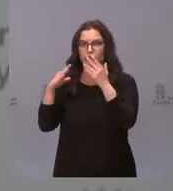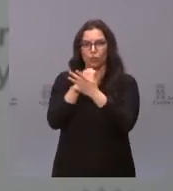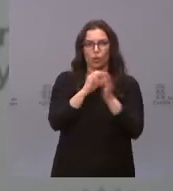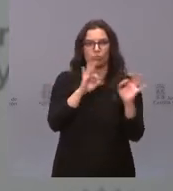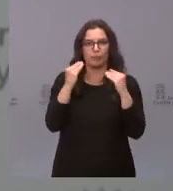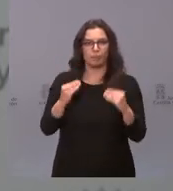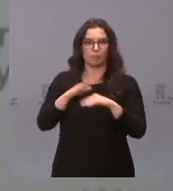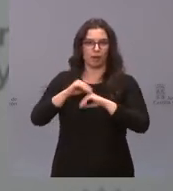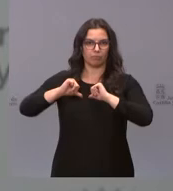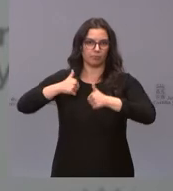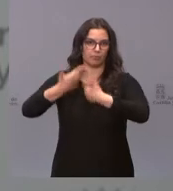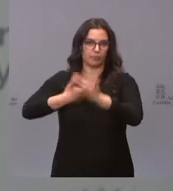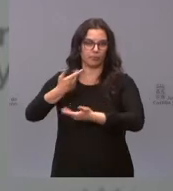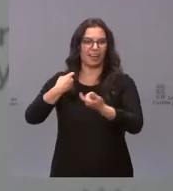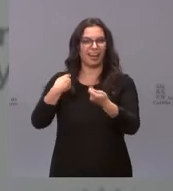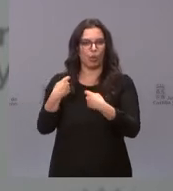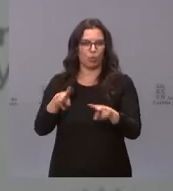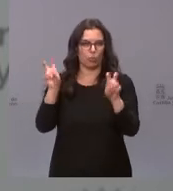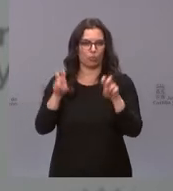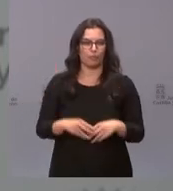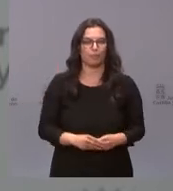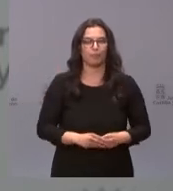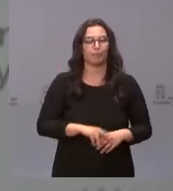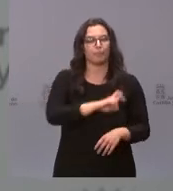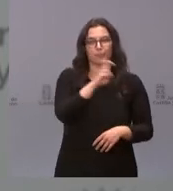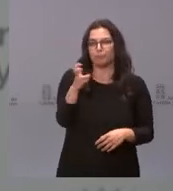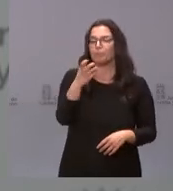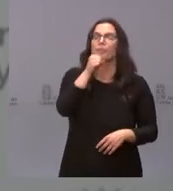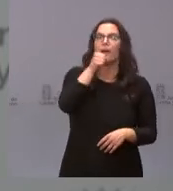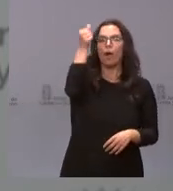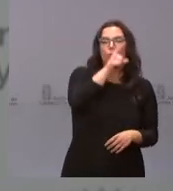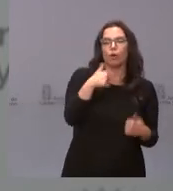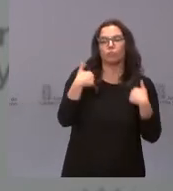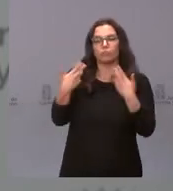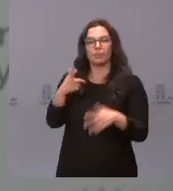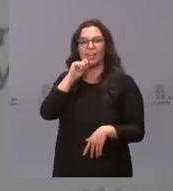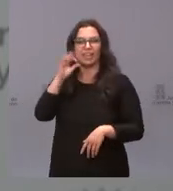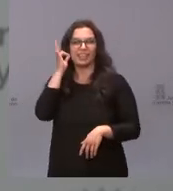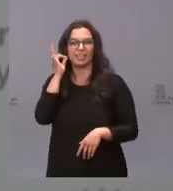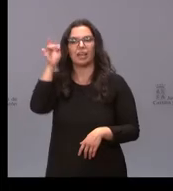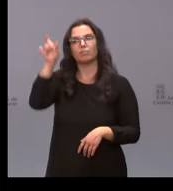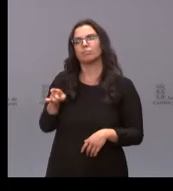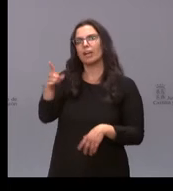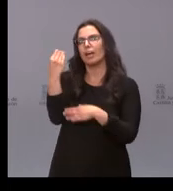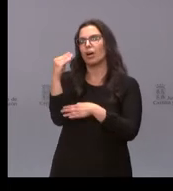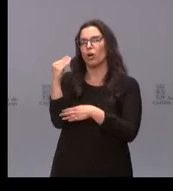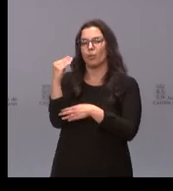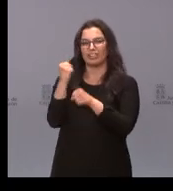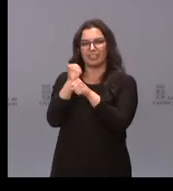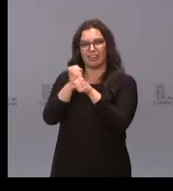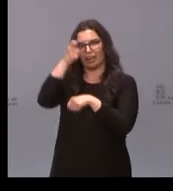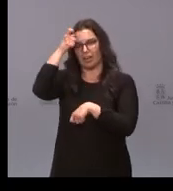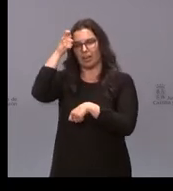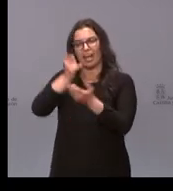en marcha y desarrollar esta nueva actividad un abuelo don a su nieta joven agricultura con residencia en el medio rural